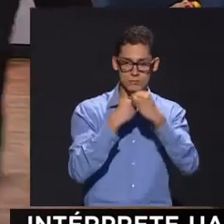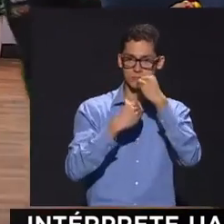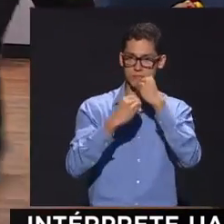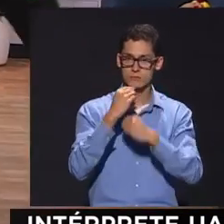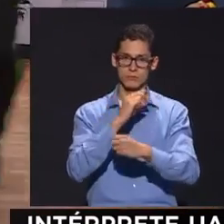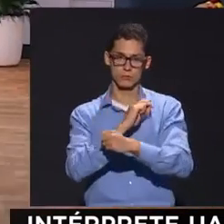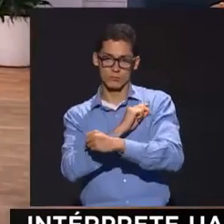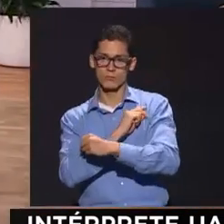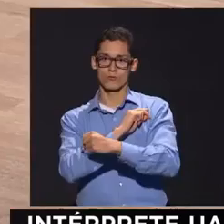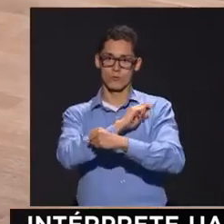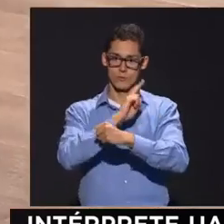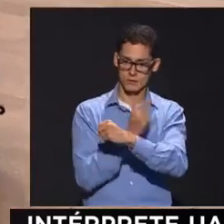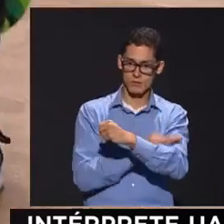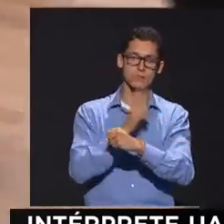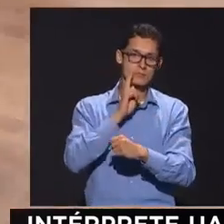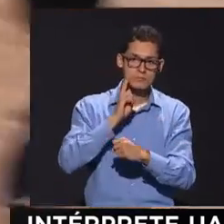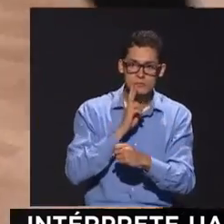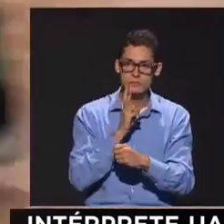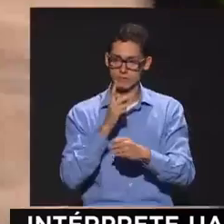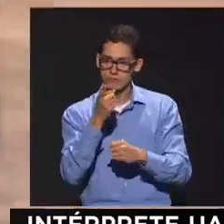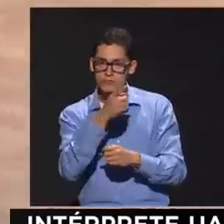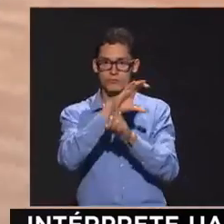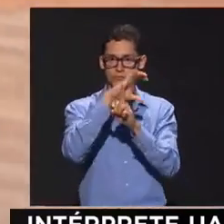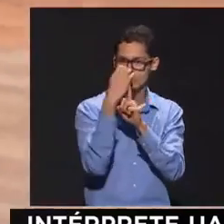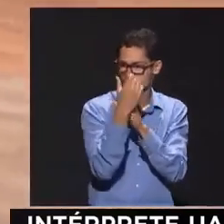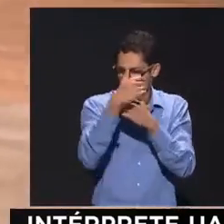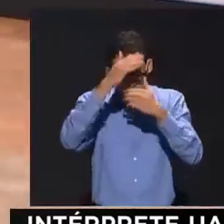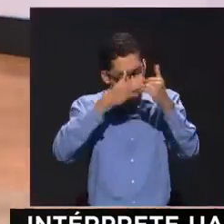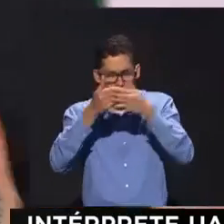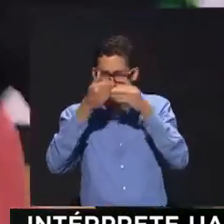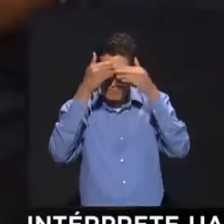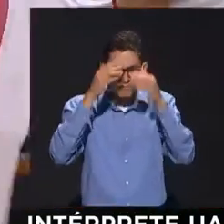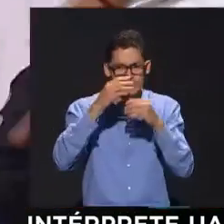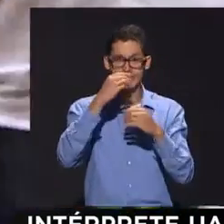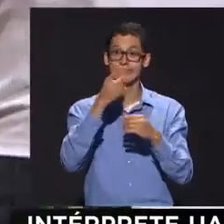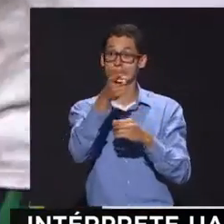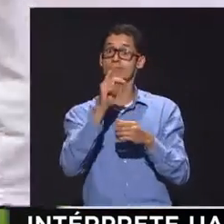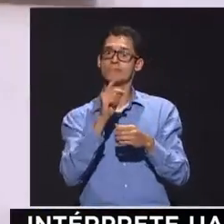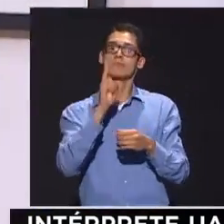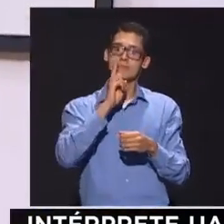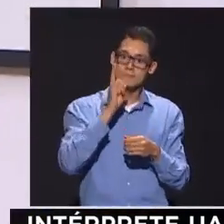no te metas está claro que si se mira movimiento un sencillo